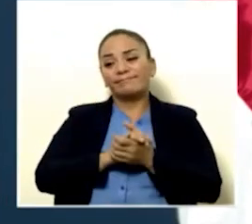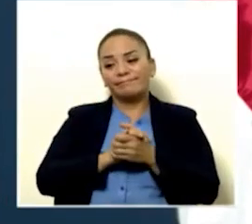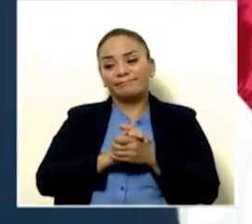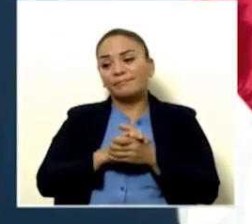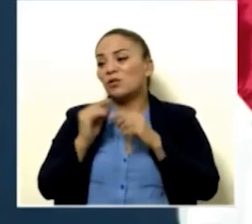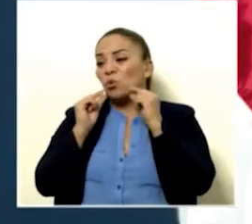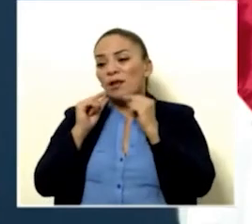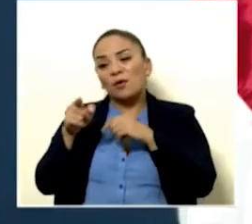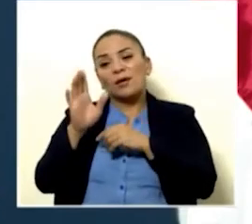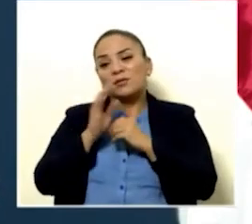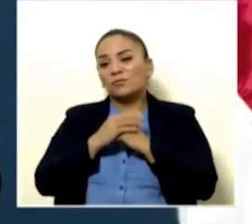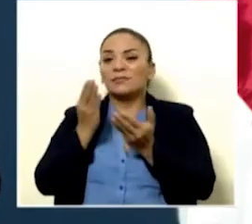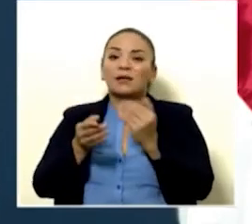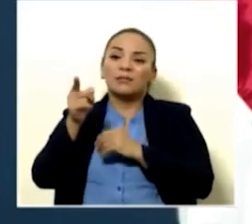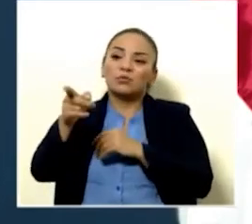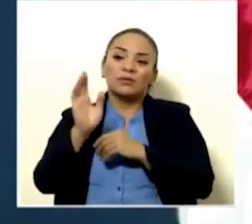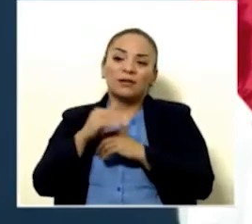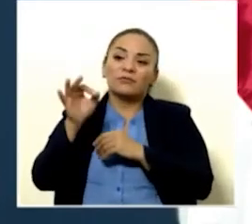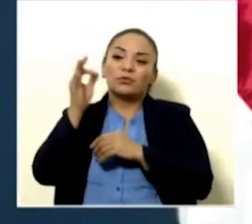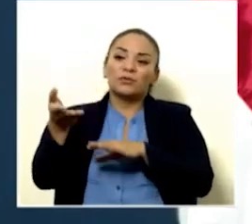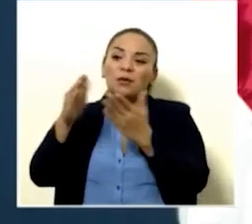don Rodrigo, tal vez sus ojos no lo vean.